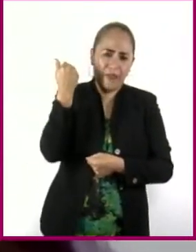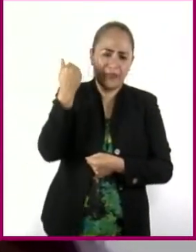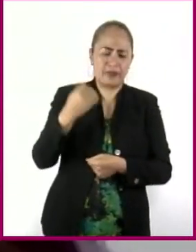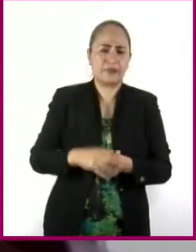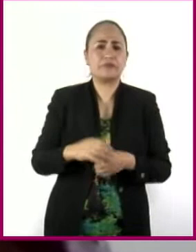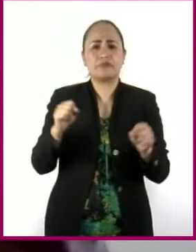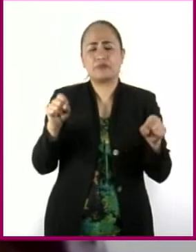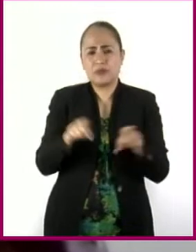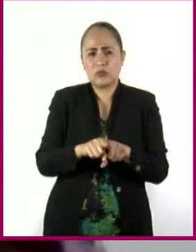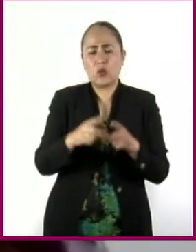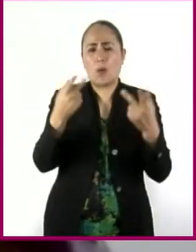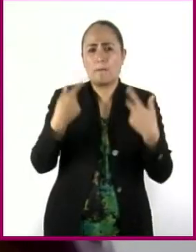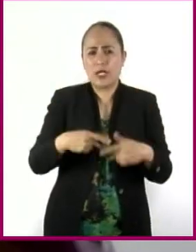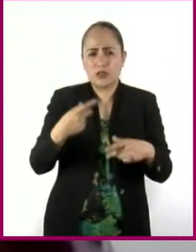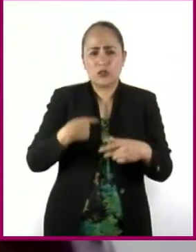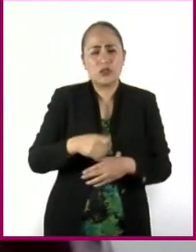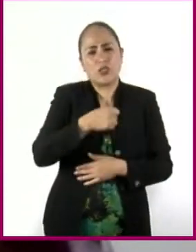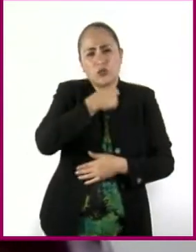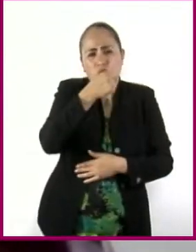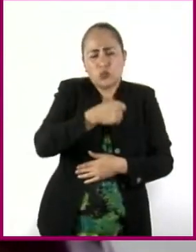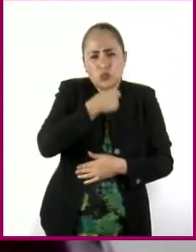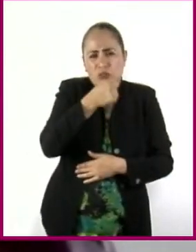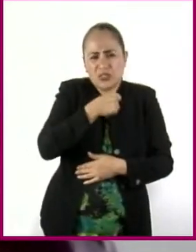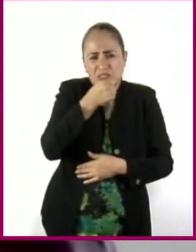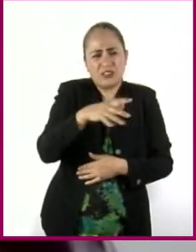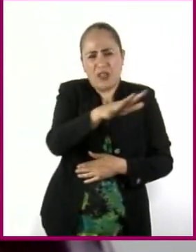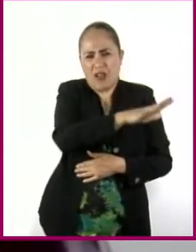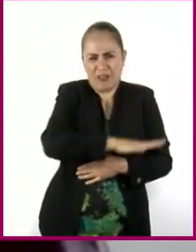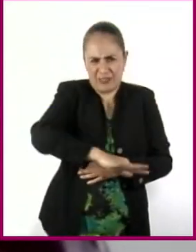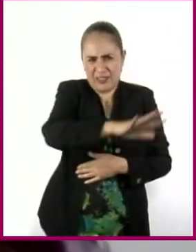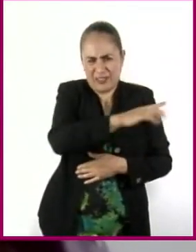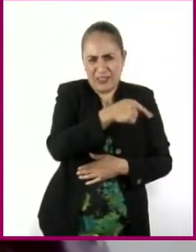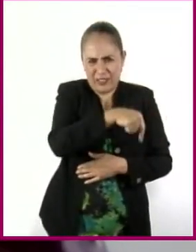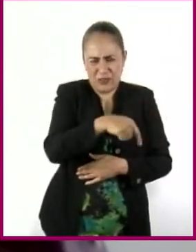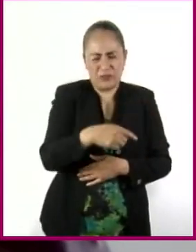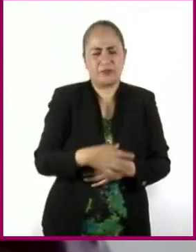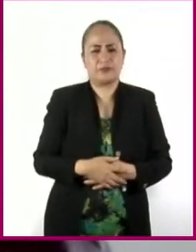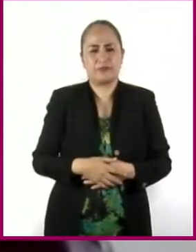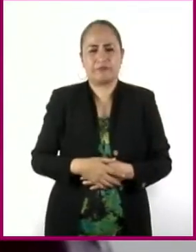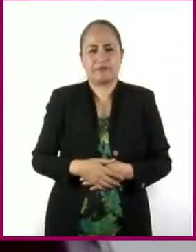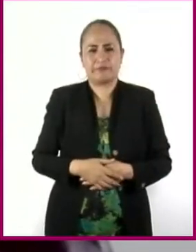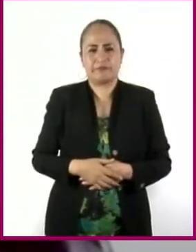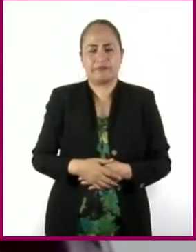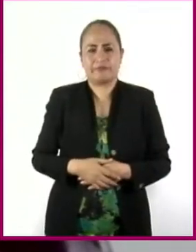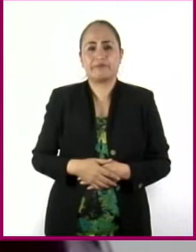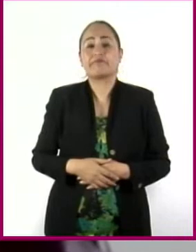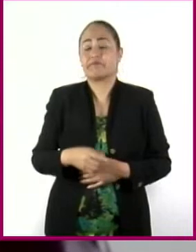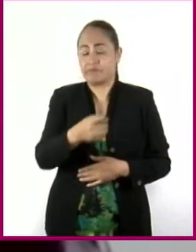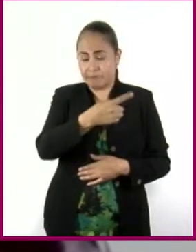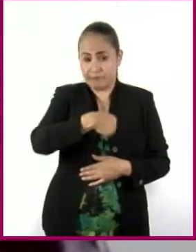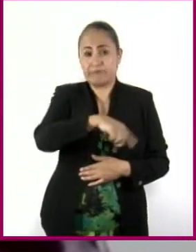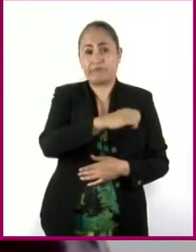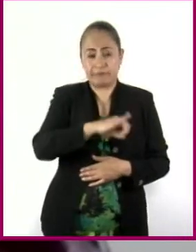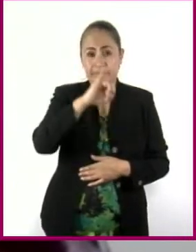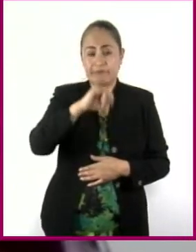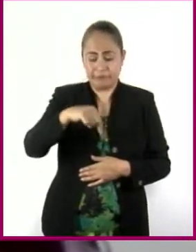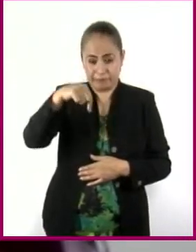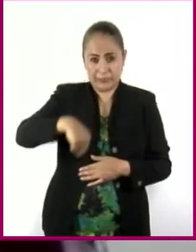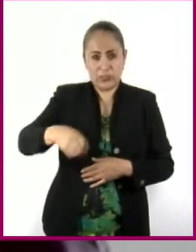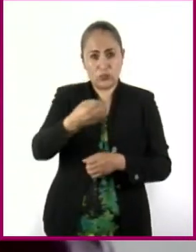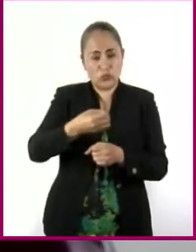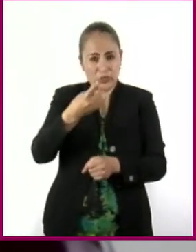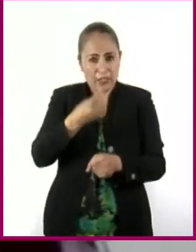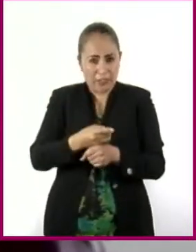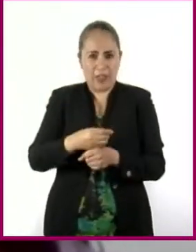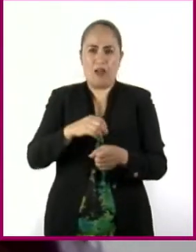las personas, hablar de las personas en general, las personas mayores, pues justamente han contribuido a esta sociedad, ¿no?